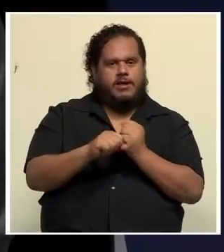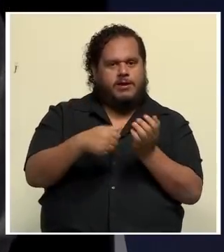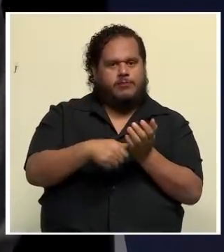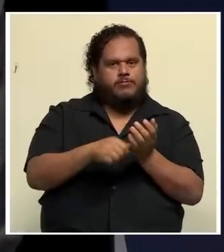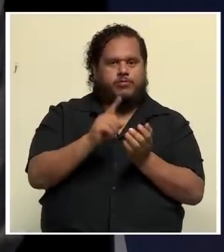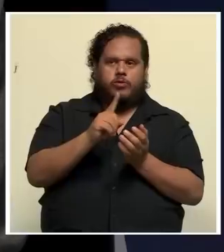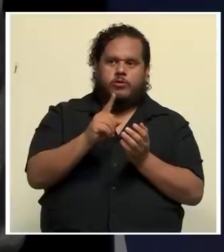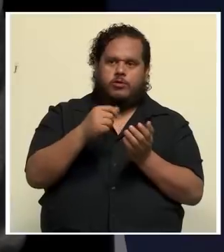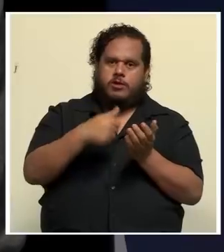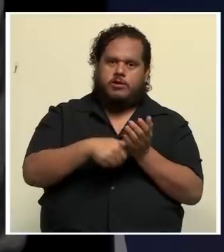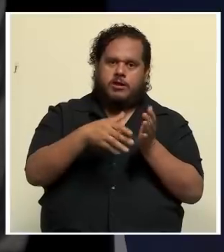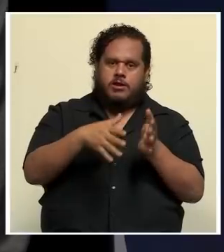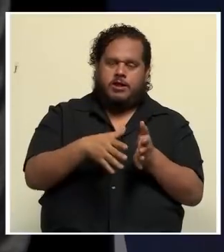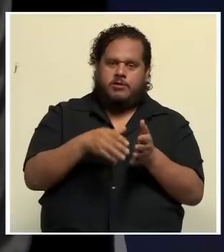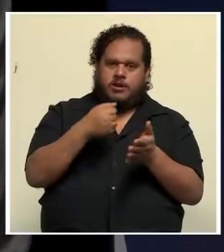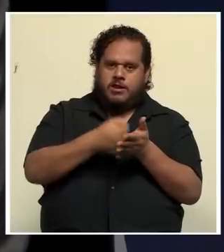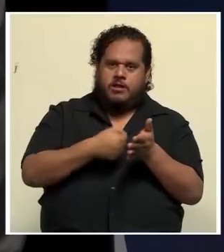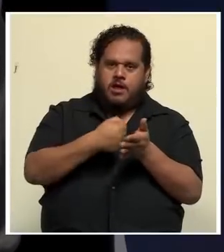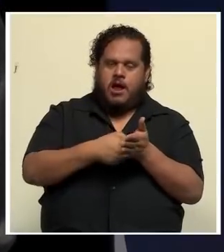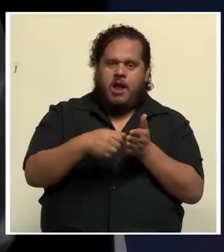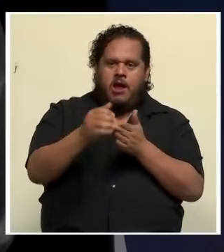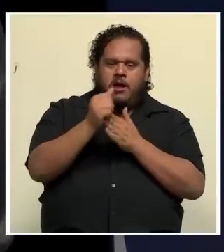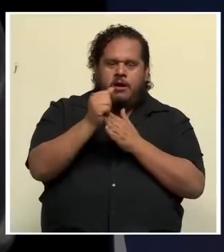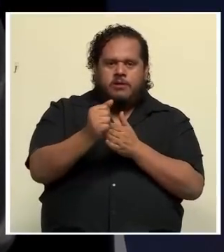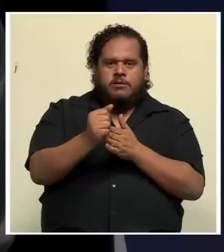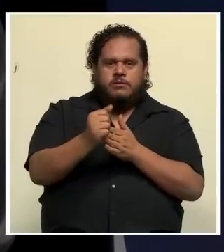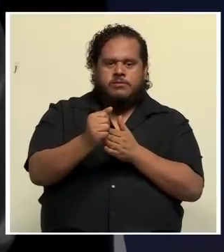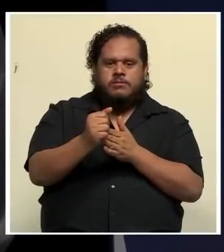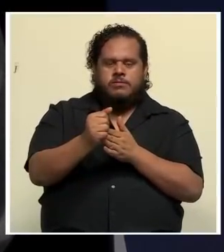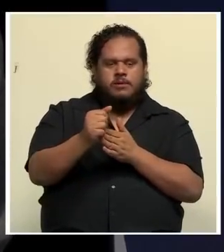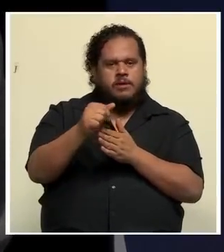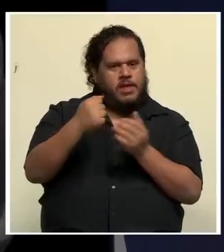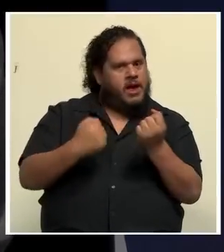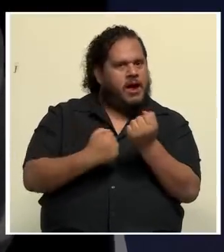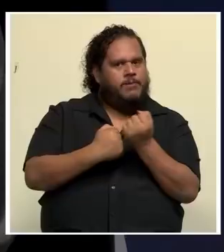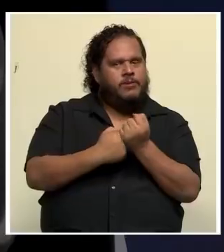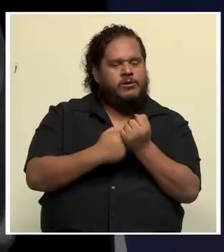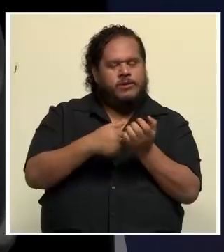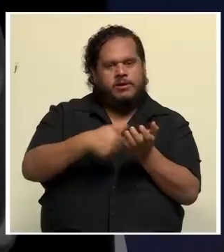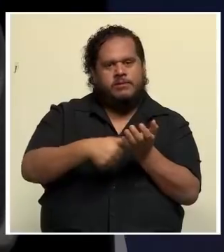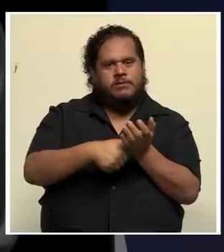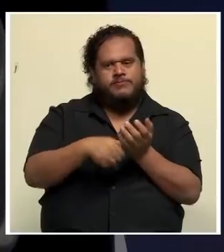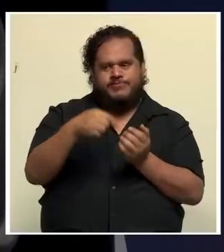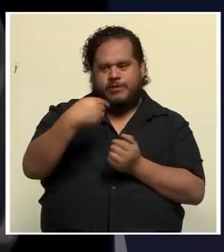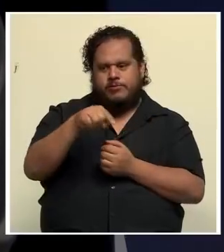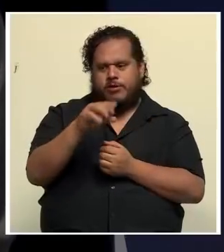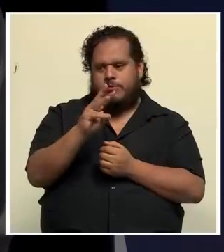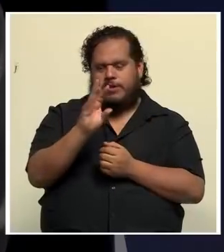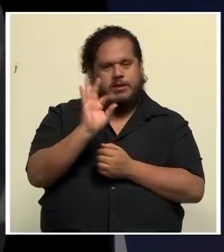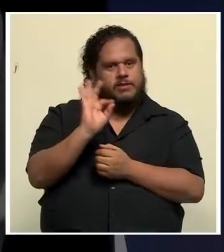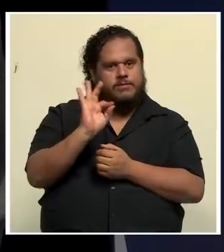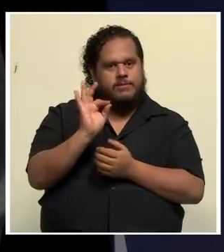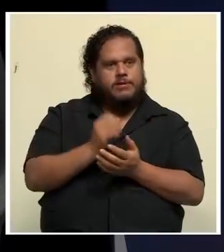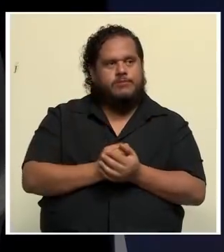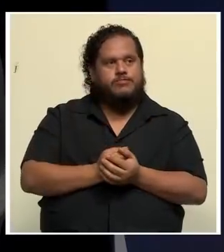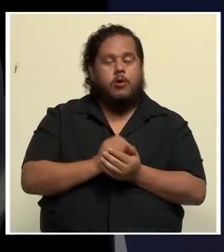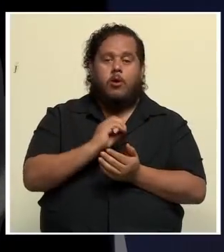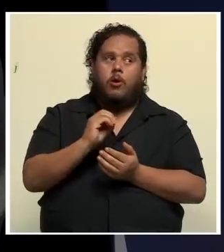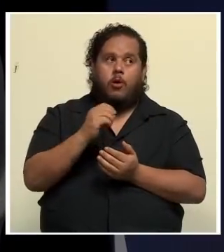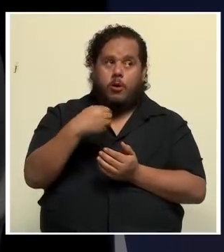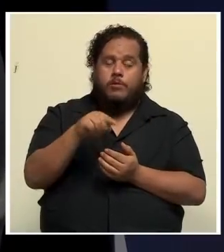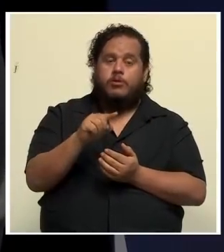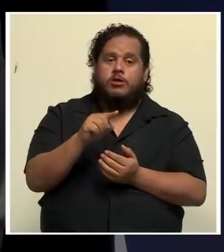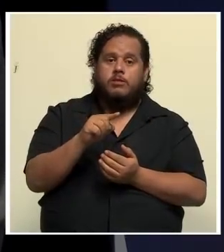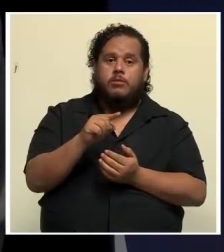los candidatos que están en la pelea por el liderato de apoyo electoral el próximo 6 de febrero o el